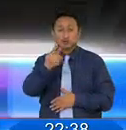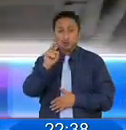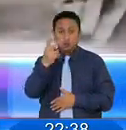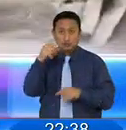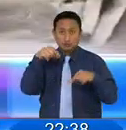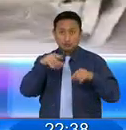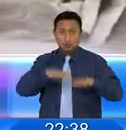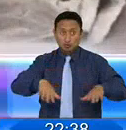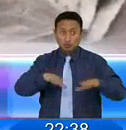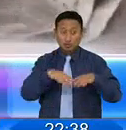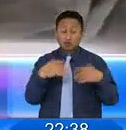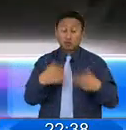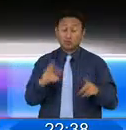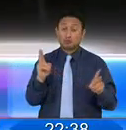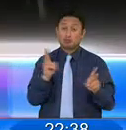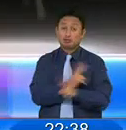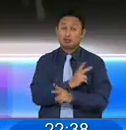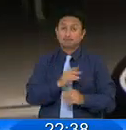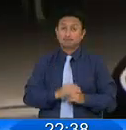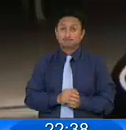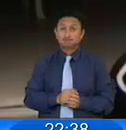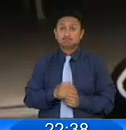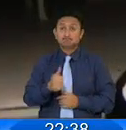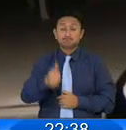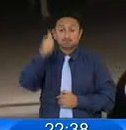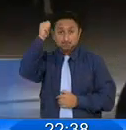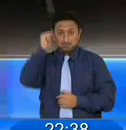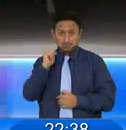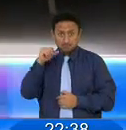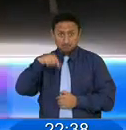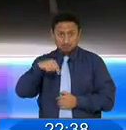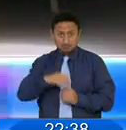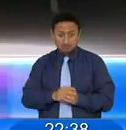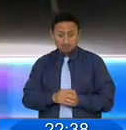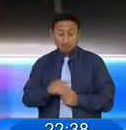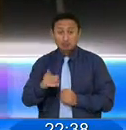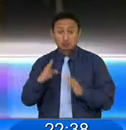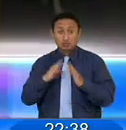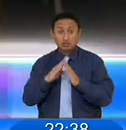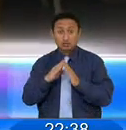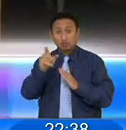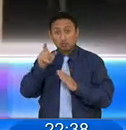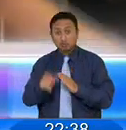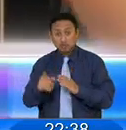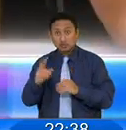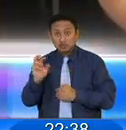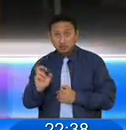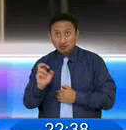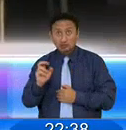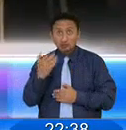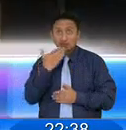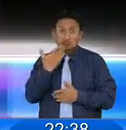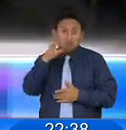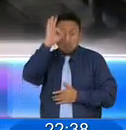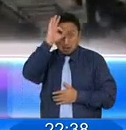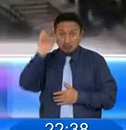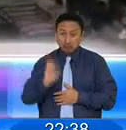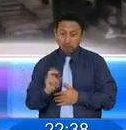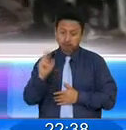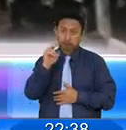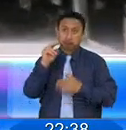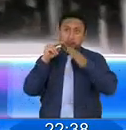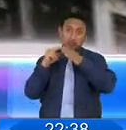se ha vuelto muy insegura. El hecho que ocurrió ayer, justamente fue aquí en vivienda, los antisociales subieron, no sé cómo subieron, se han